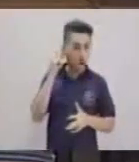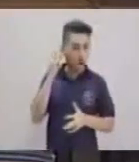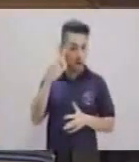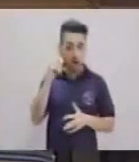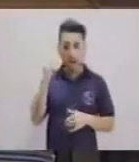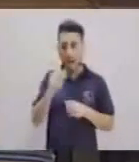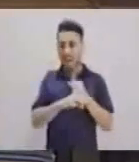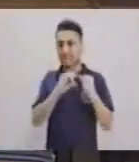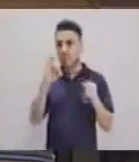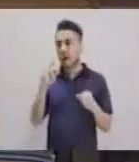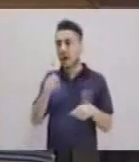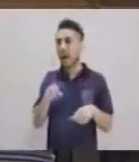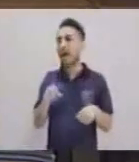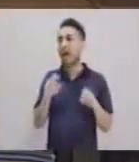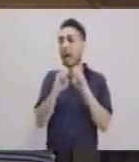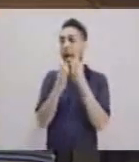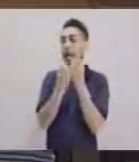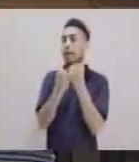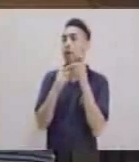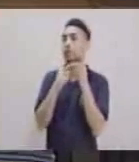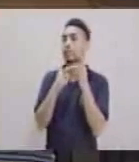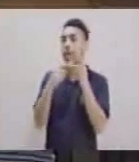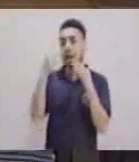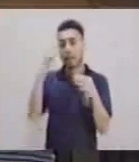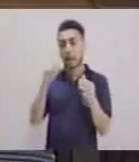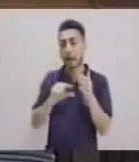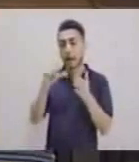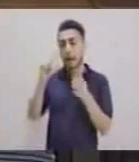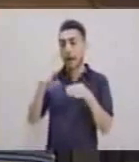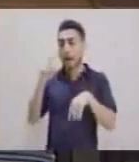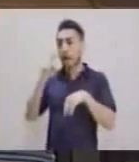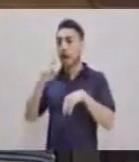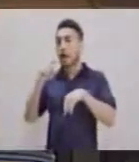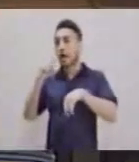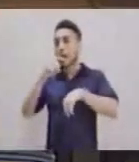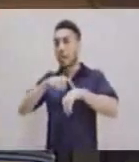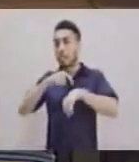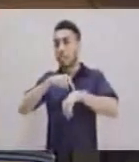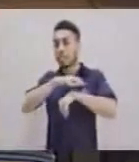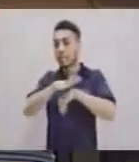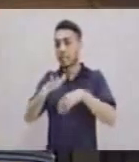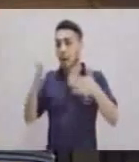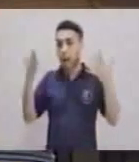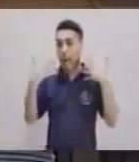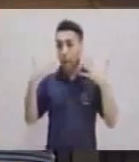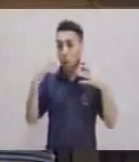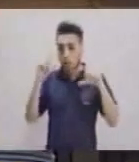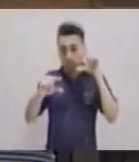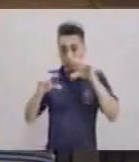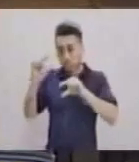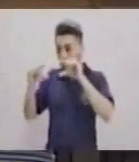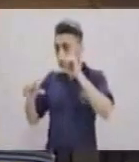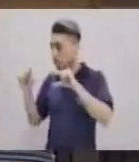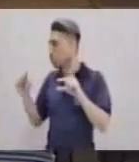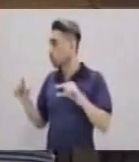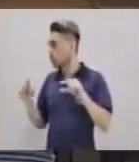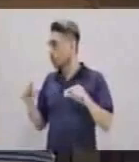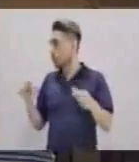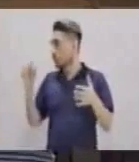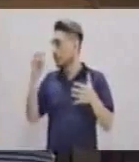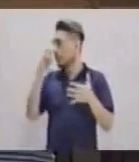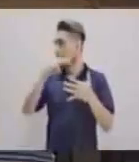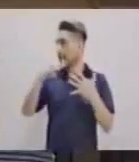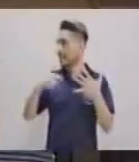es un equipo especializado en donde ustedes pueden graduar la temperatura del calor que necesitan para hacer estos grabados.